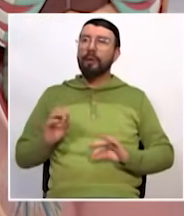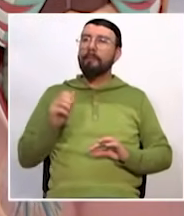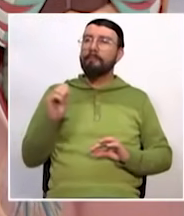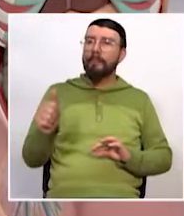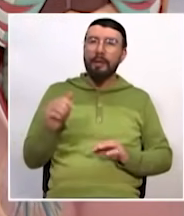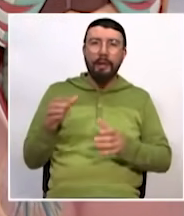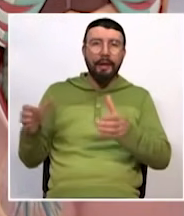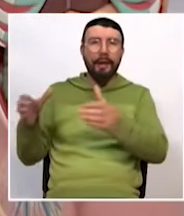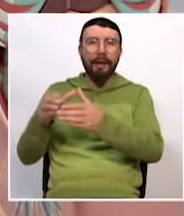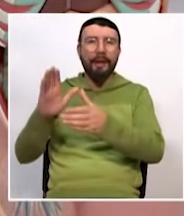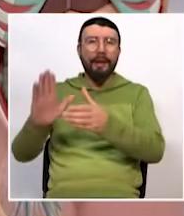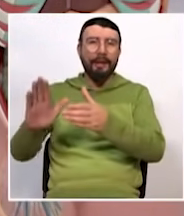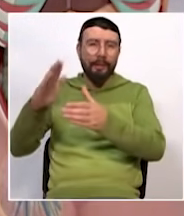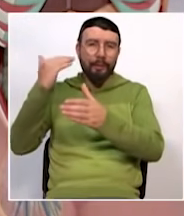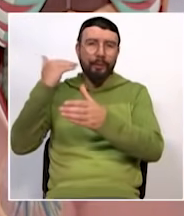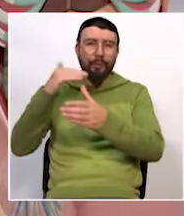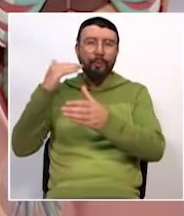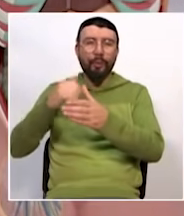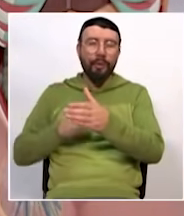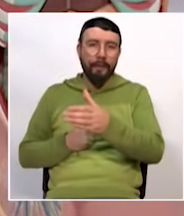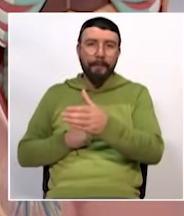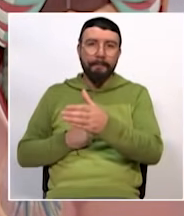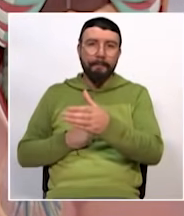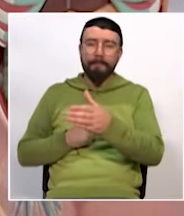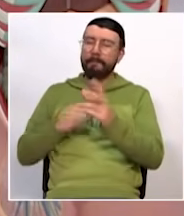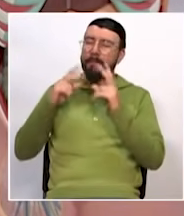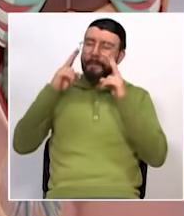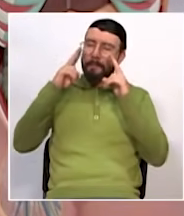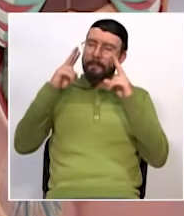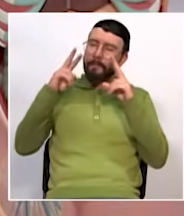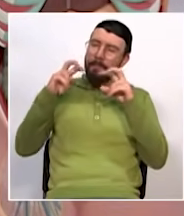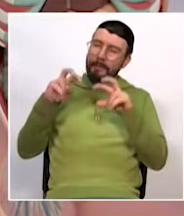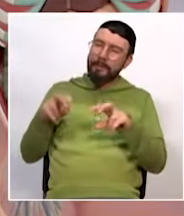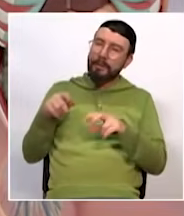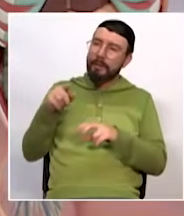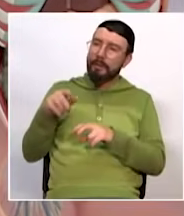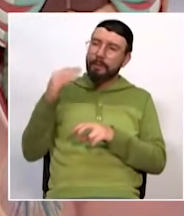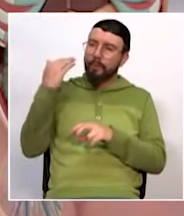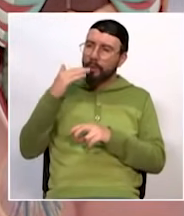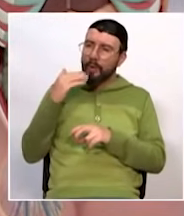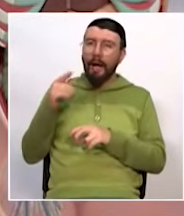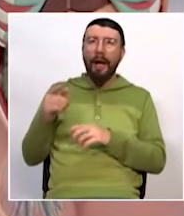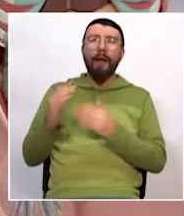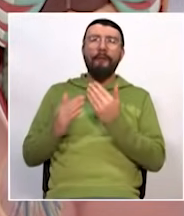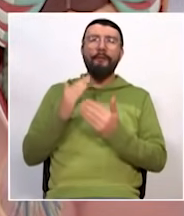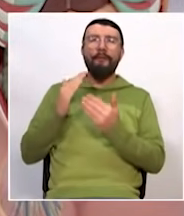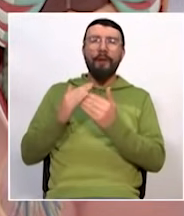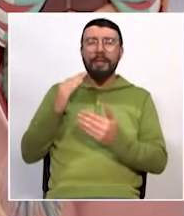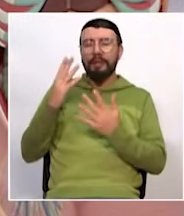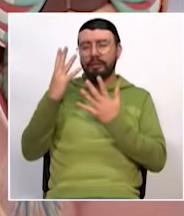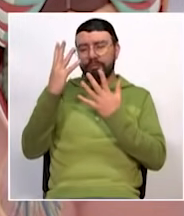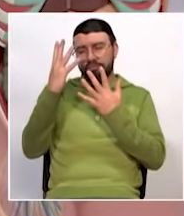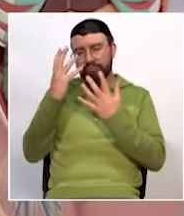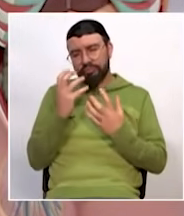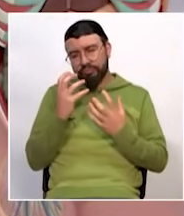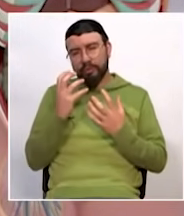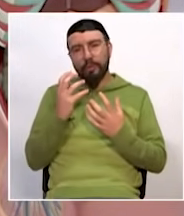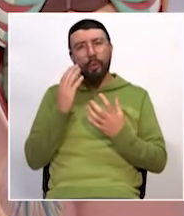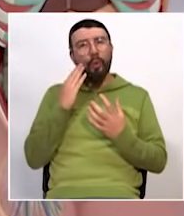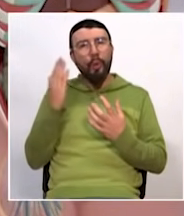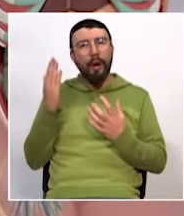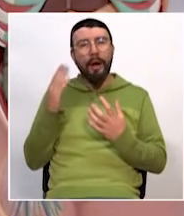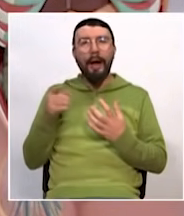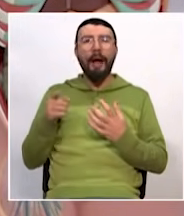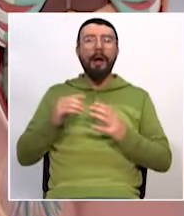femenino se ha observado que en las mujeres son más propensas a la depresión en el embarazo